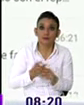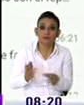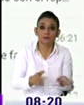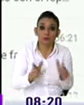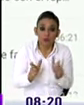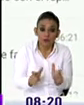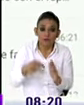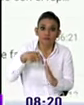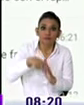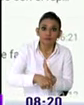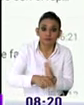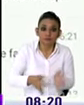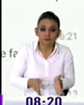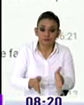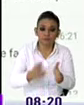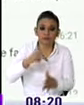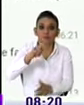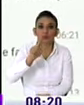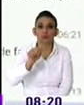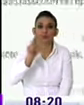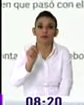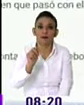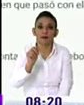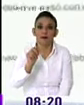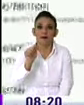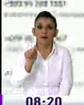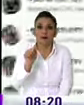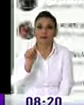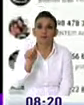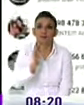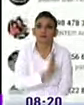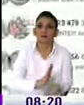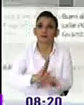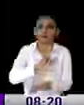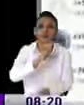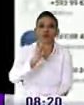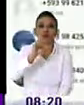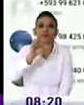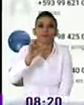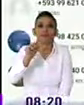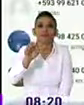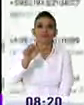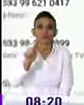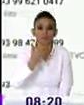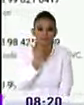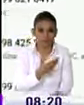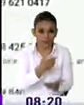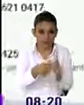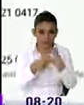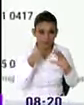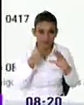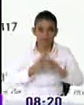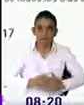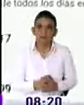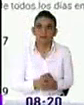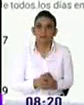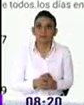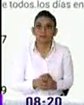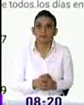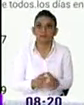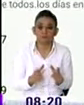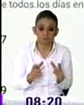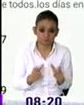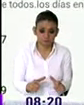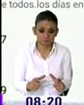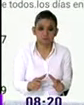profundos. Calle Punaes, entre Miller y Paya, sector Colmena. Nos dice Pato Wamba, gracias Pato. Ahí está, señores del